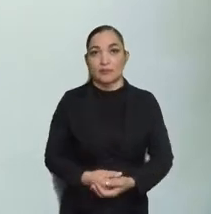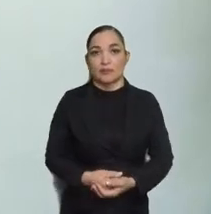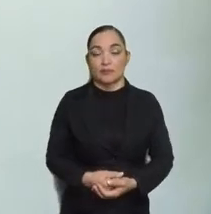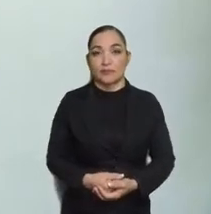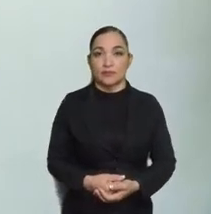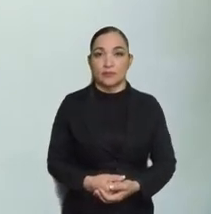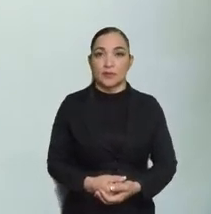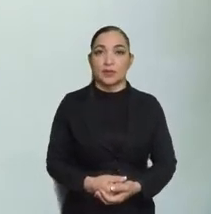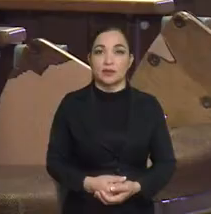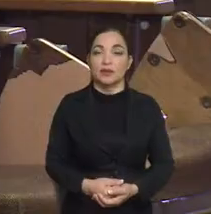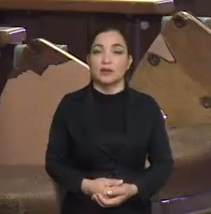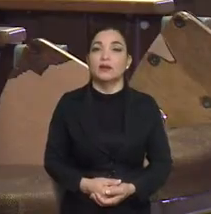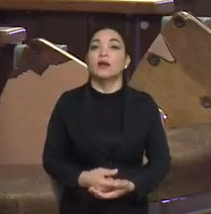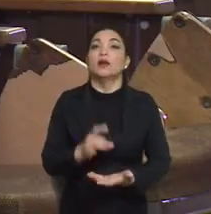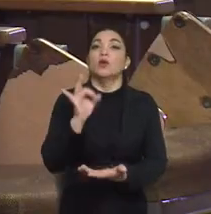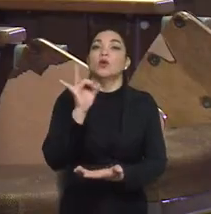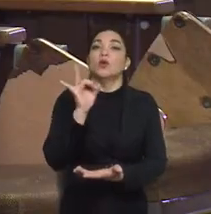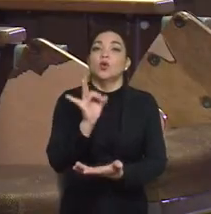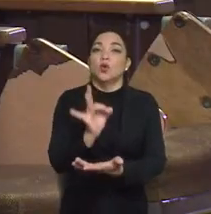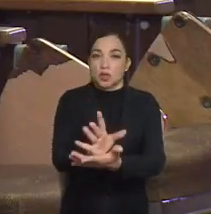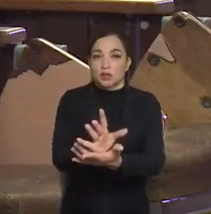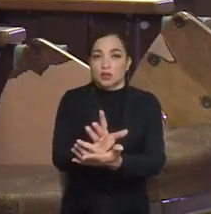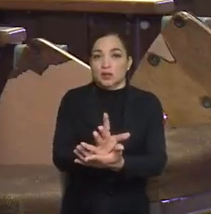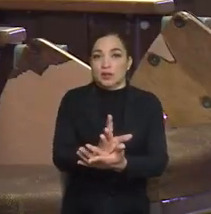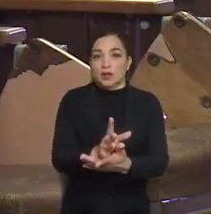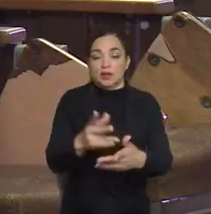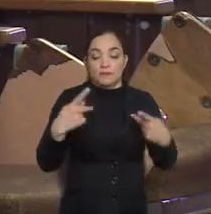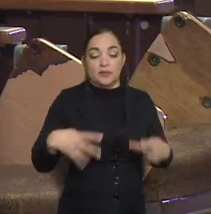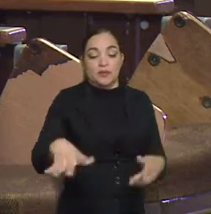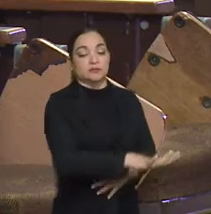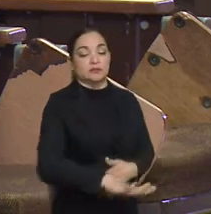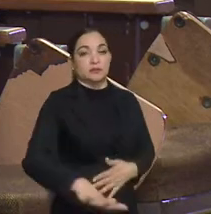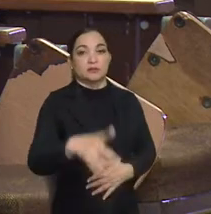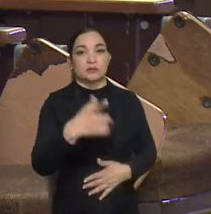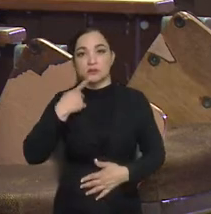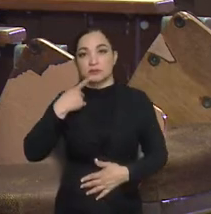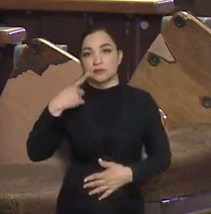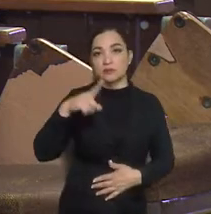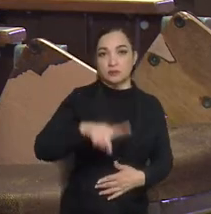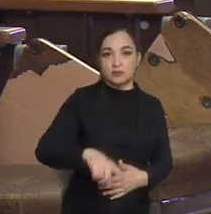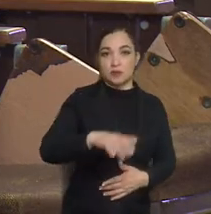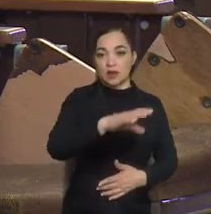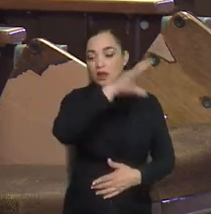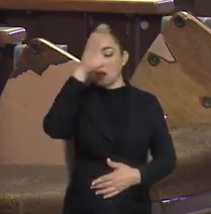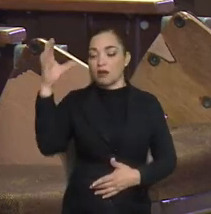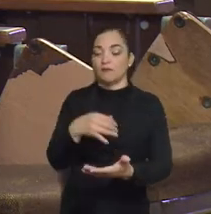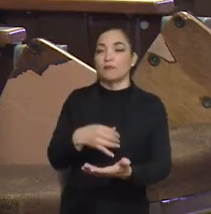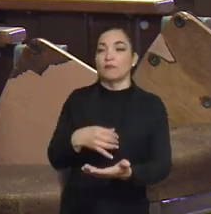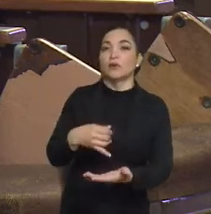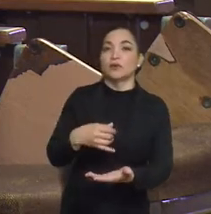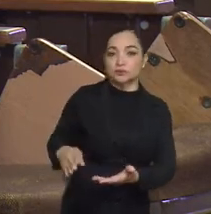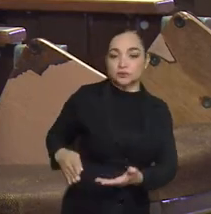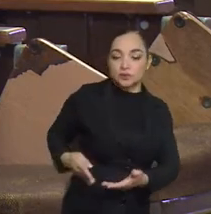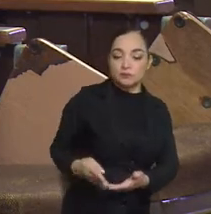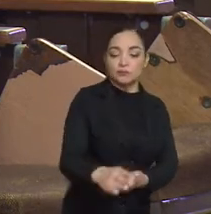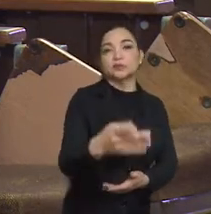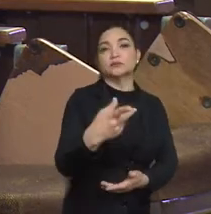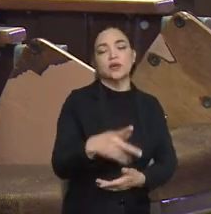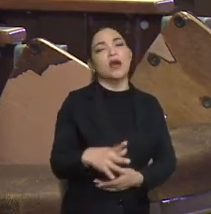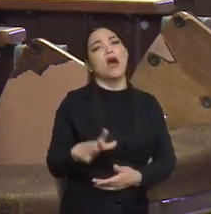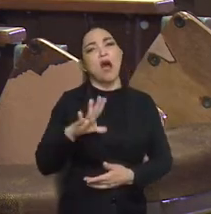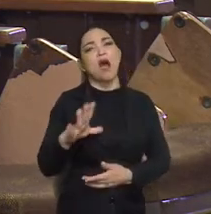No le digo que estas personas que se quejan, gentes de los campos pesqueros, están diciendo que hay gente que ha solicitado a